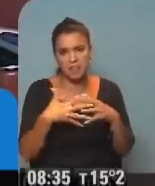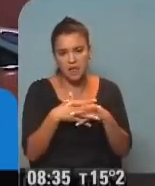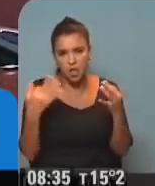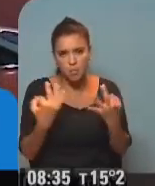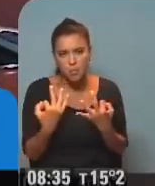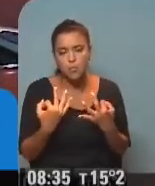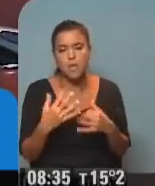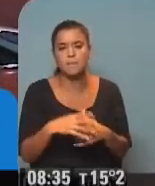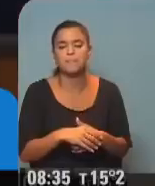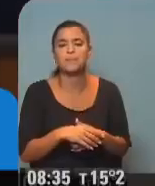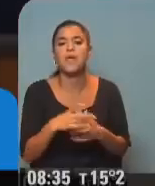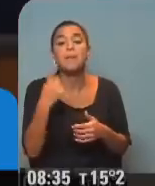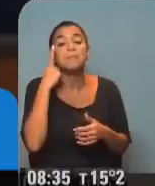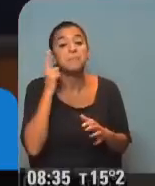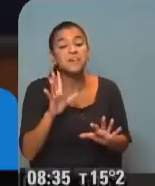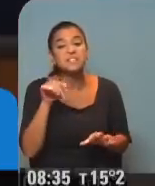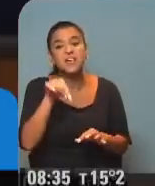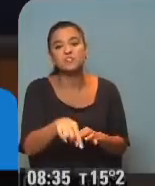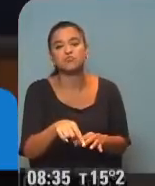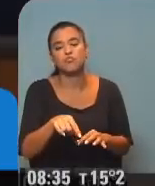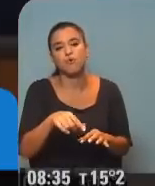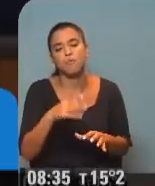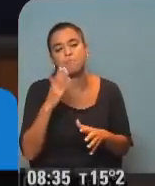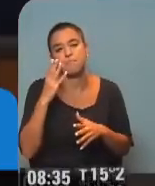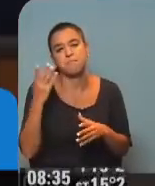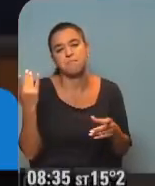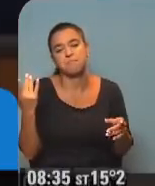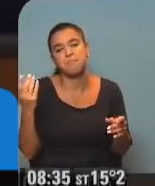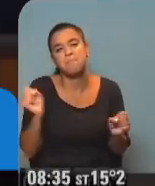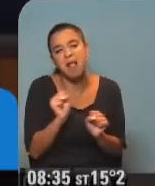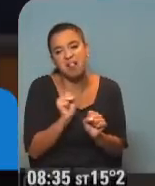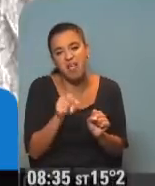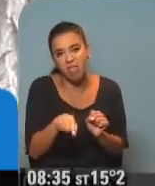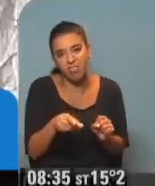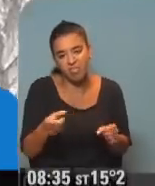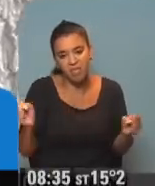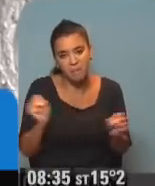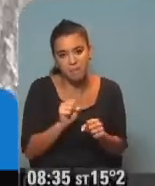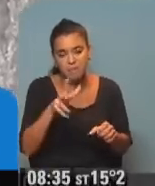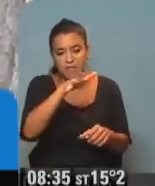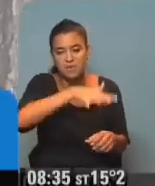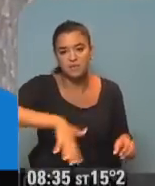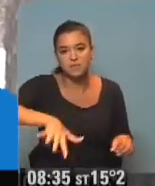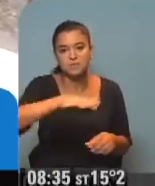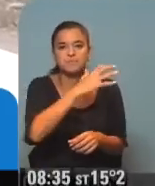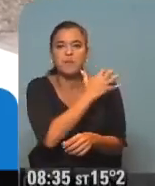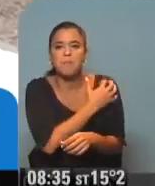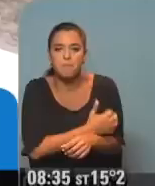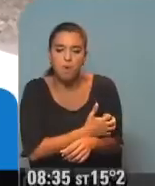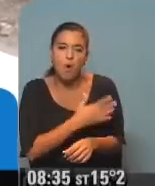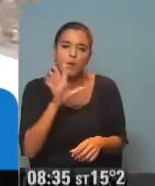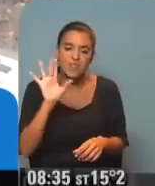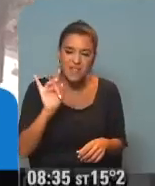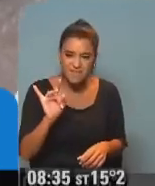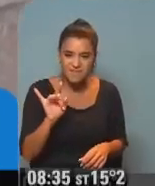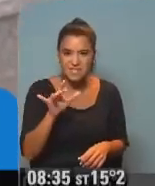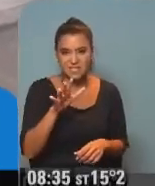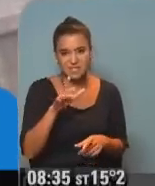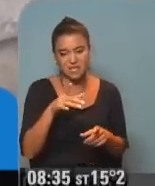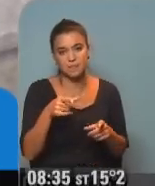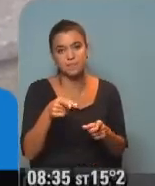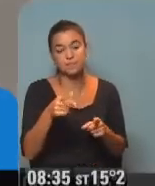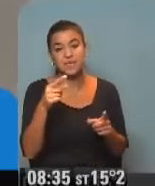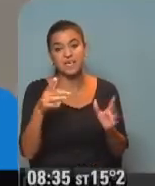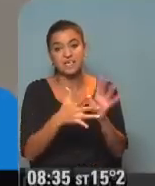etcétera, considera que esto es un acto de vandalismo. El cementerio está ubicado en una zona marginal, difícil, y también lo que han dicho es que el